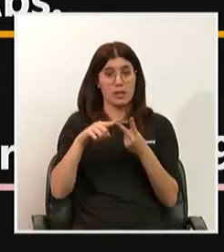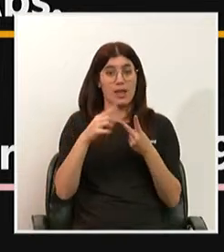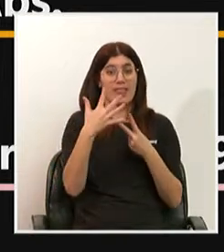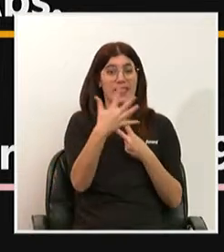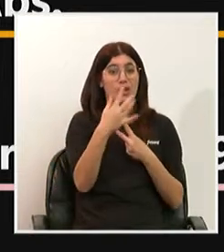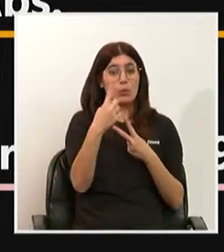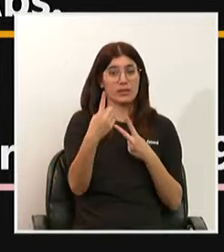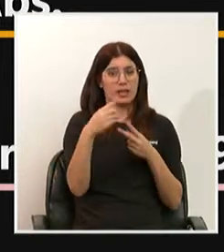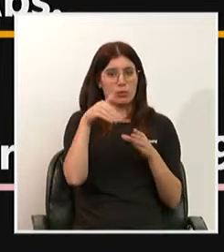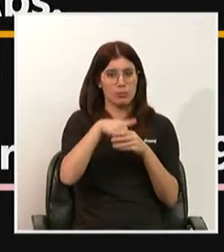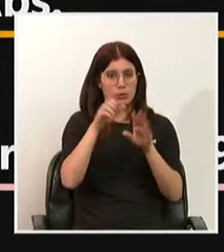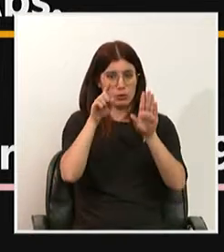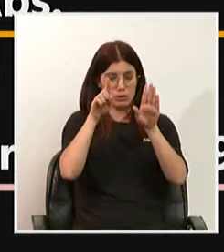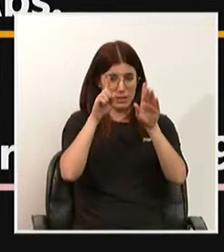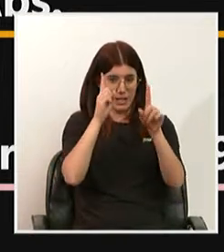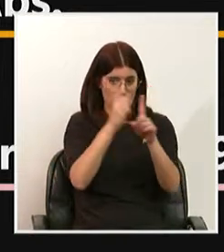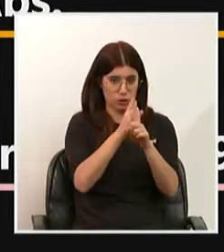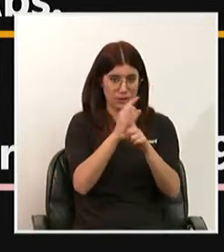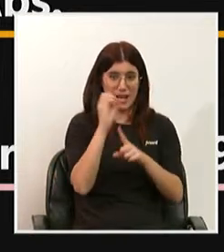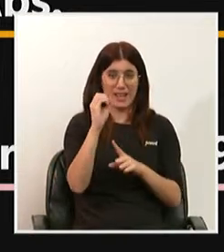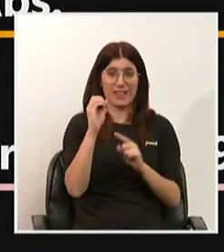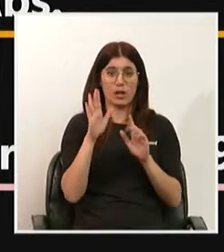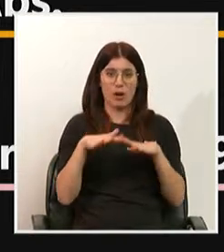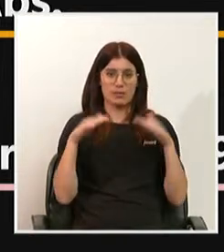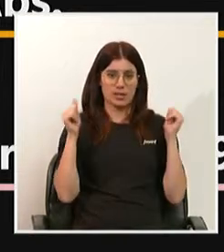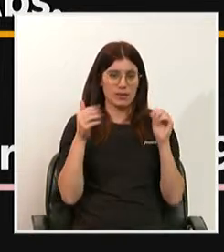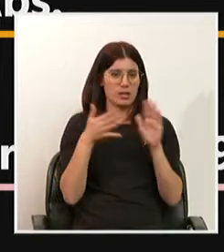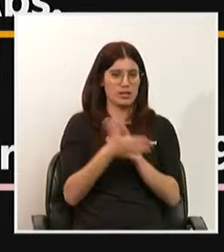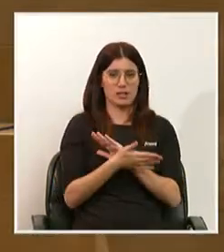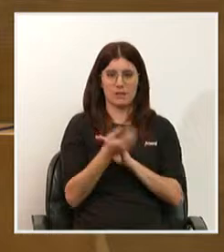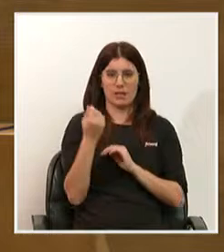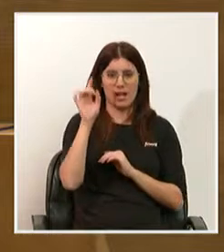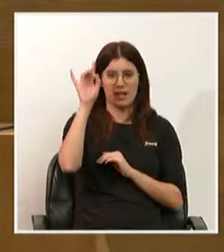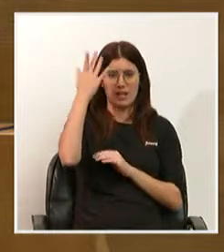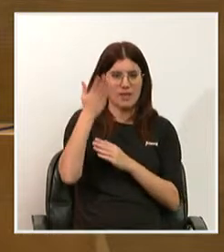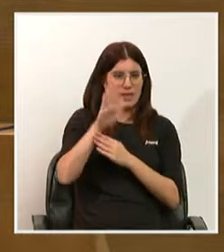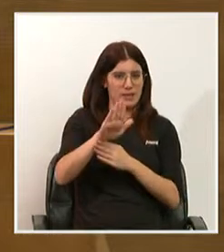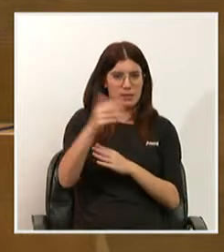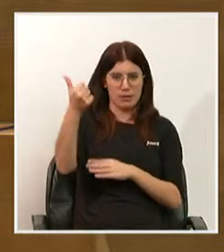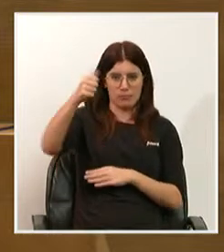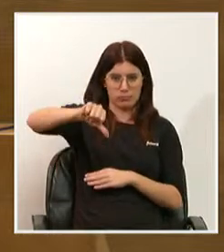votos en contra y cero abstenciones queda rechazada la